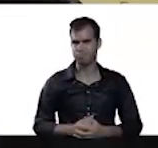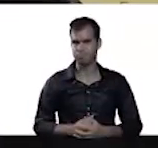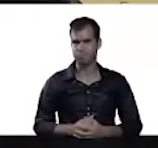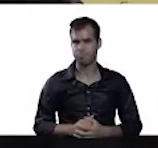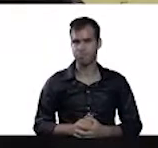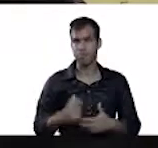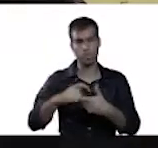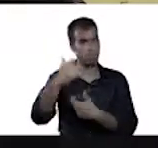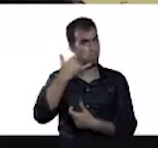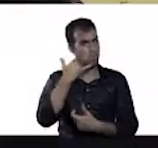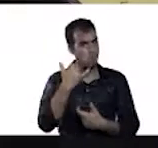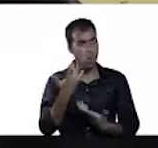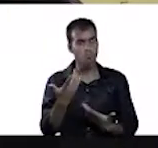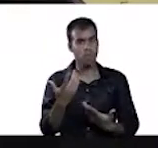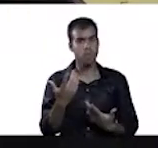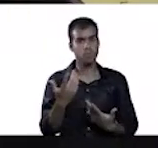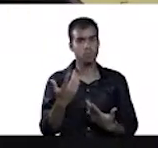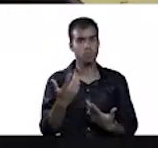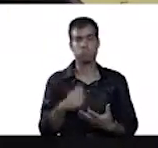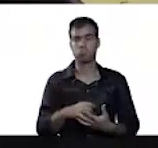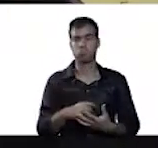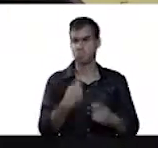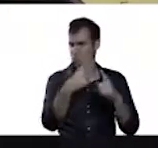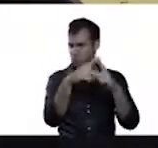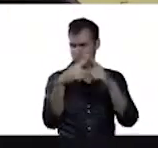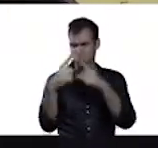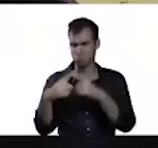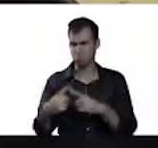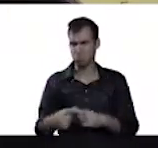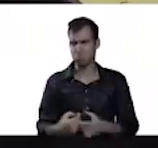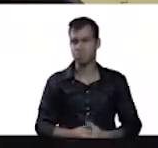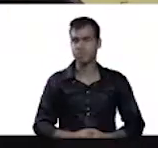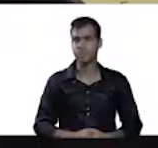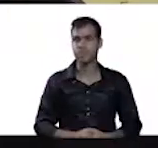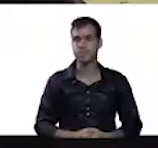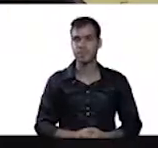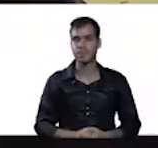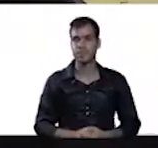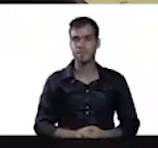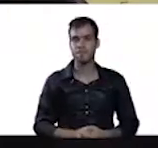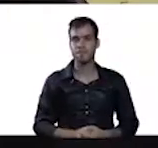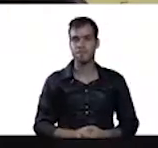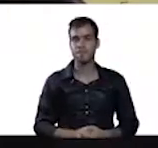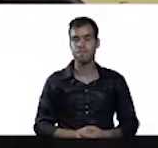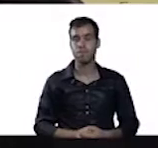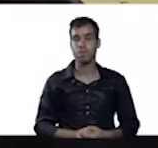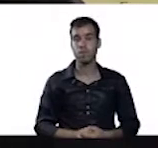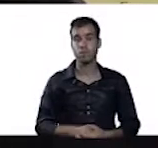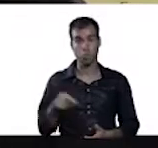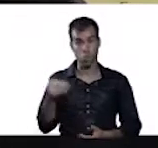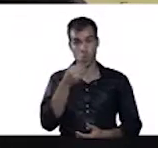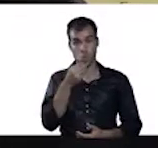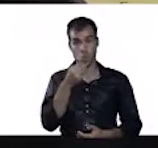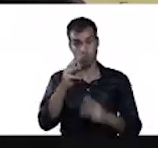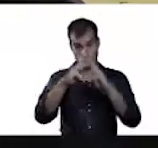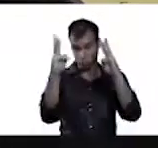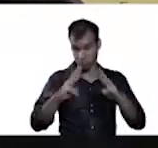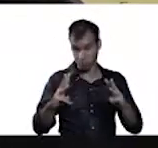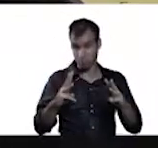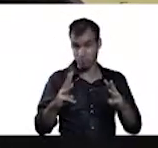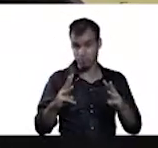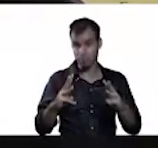móvil, Wi-Fi, datos móviles, pueden acceder a la